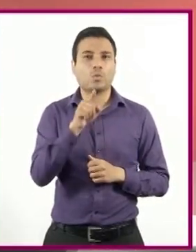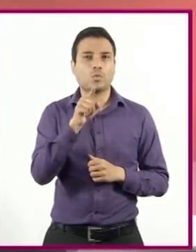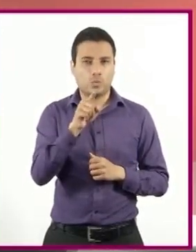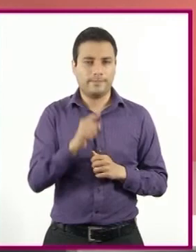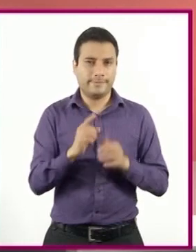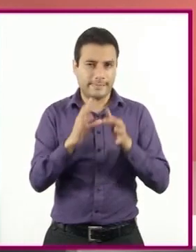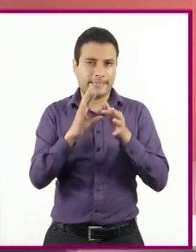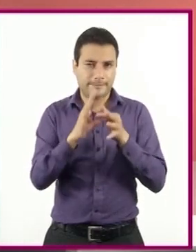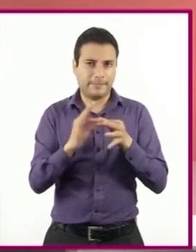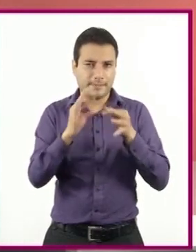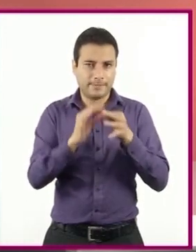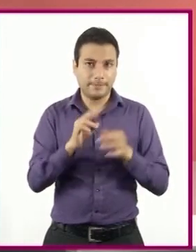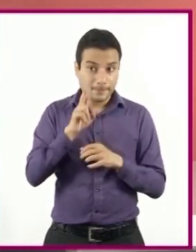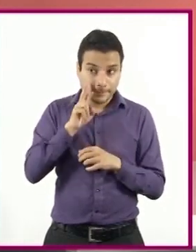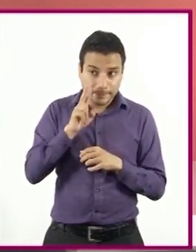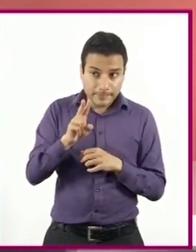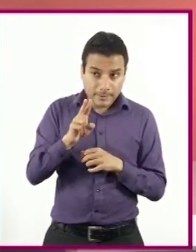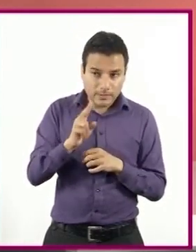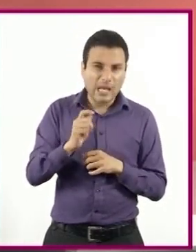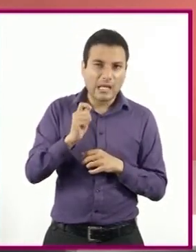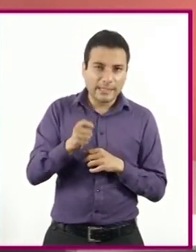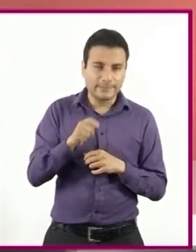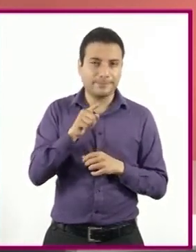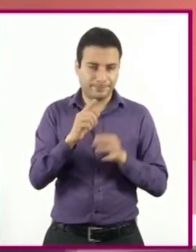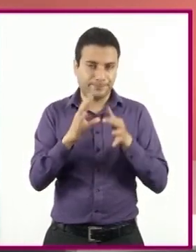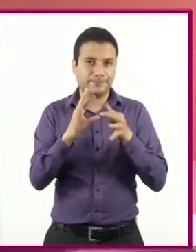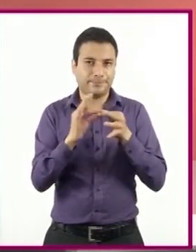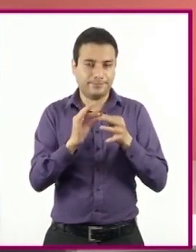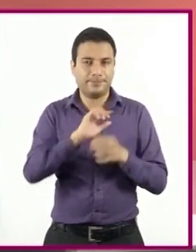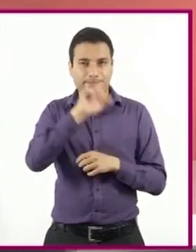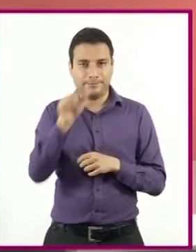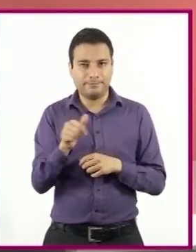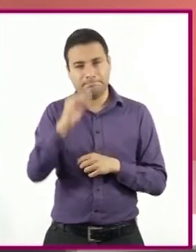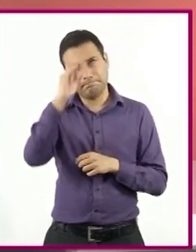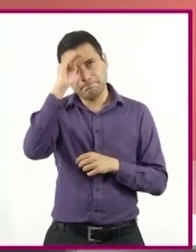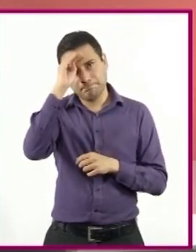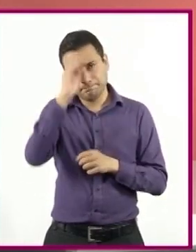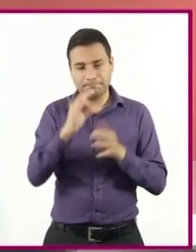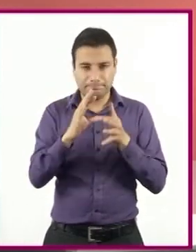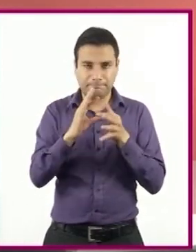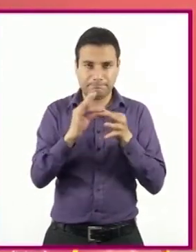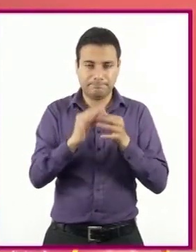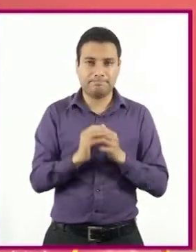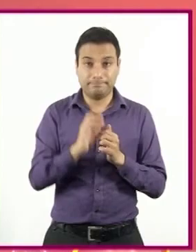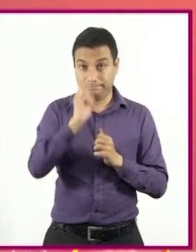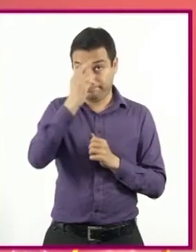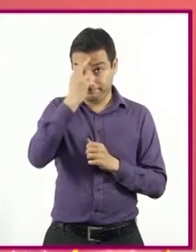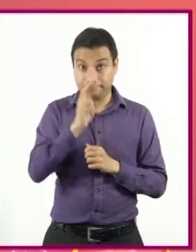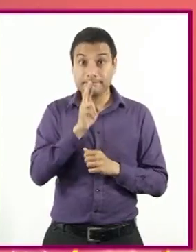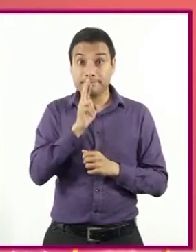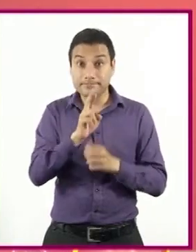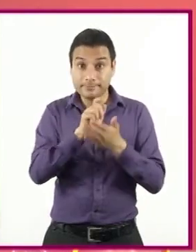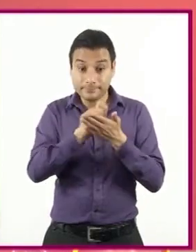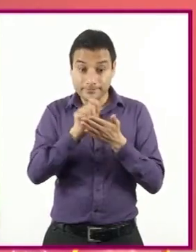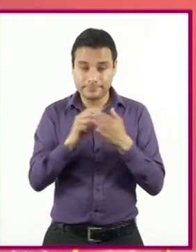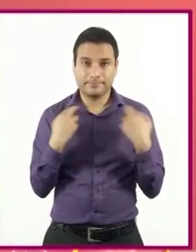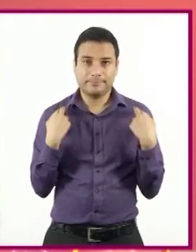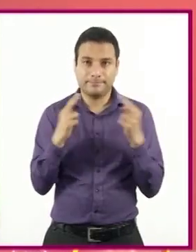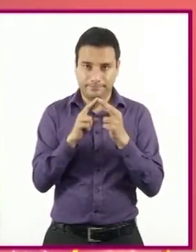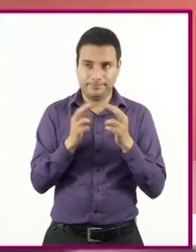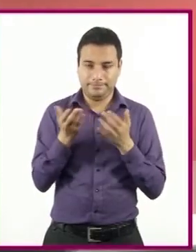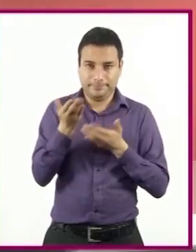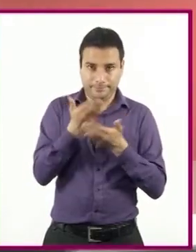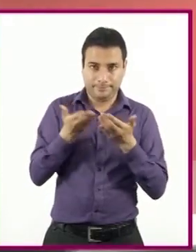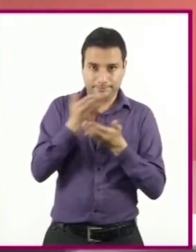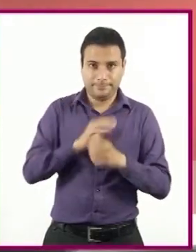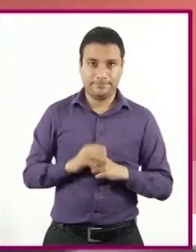propias palabras lo que sucede y compárenlo con su predicción. Recuerden compartir sus resultados con su maestro o maestro